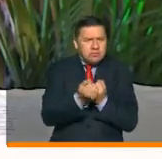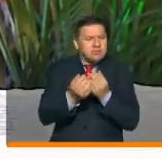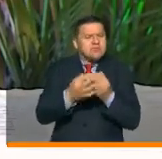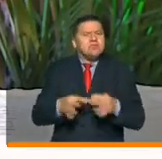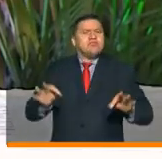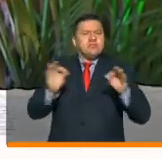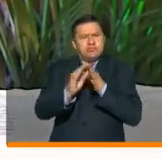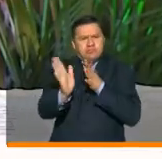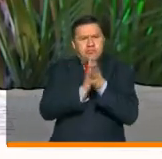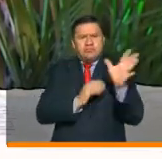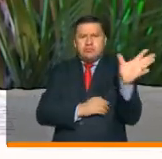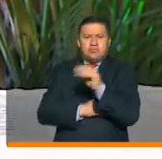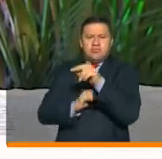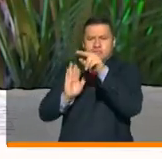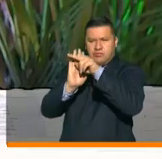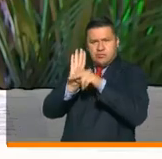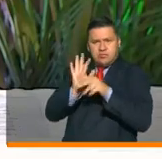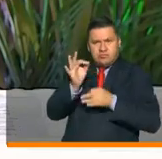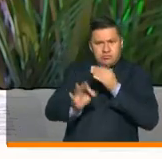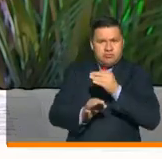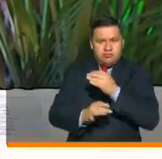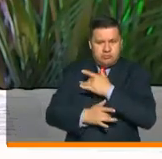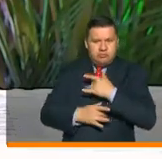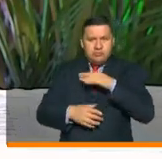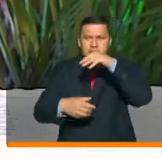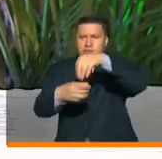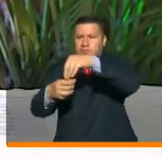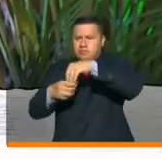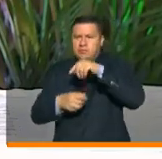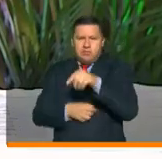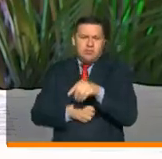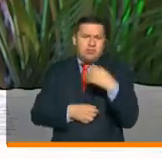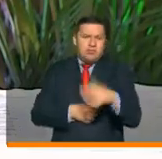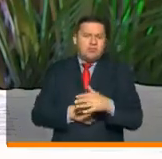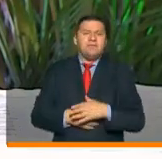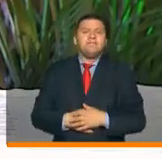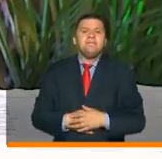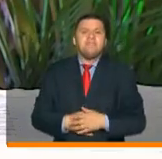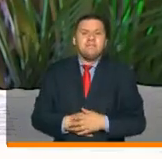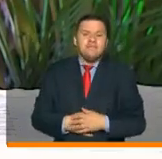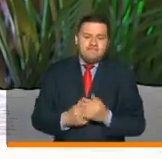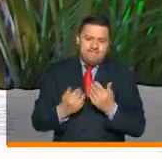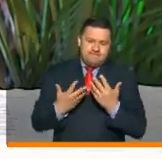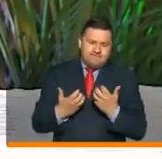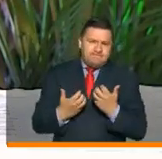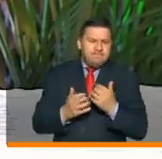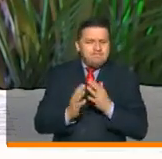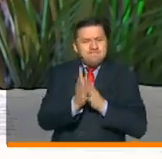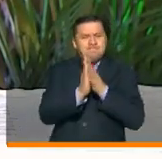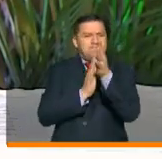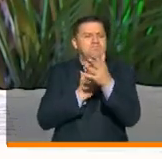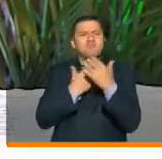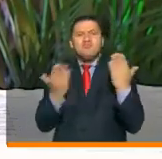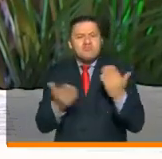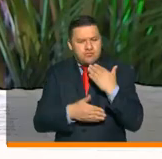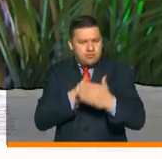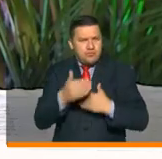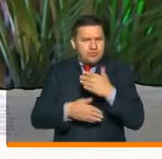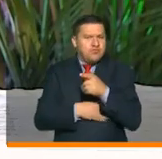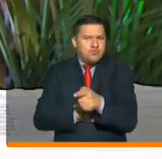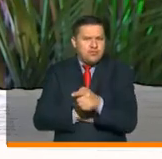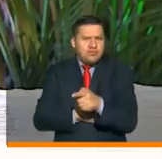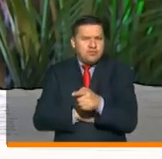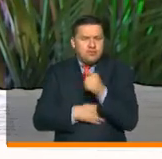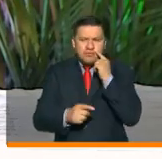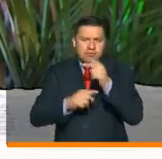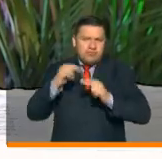muy importante, todos los protocolos de autocuidado en los lugares donde tenemos alta ocupación, pero también el mensaje de cómo está avanzando